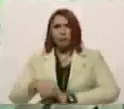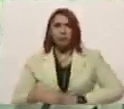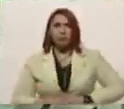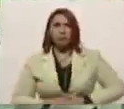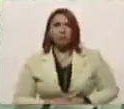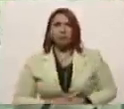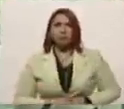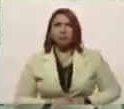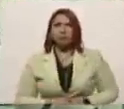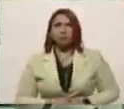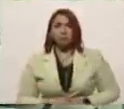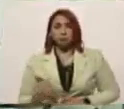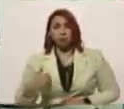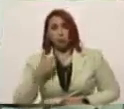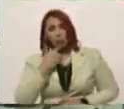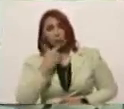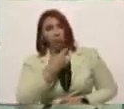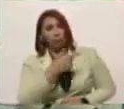Yo le decía